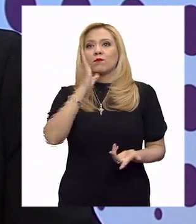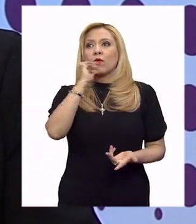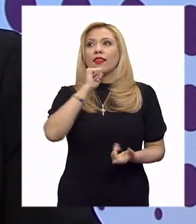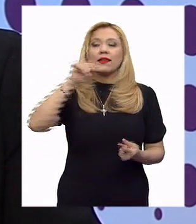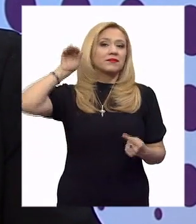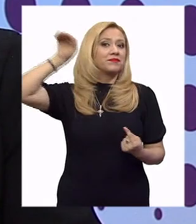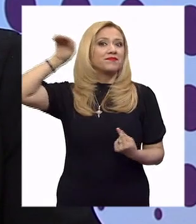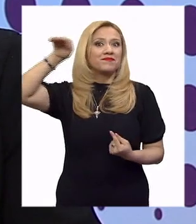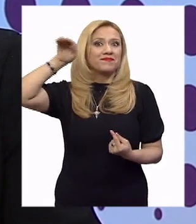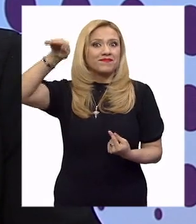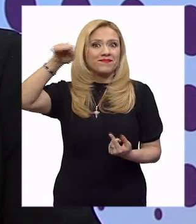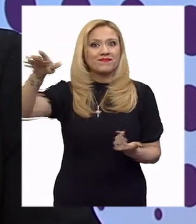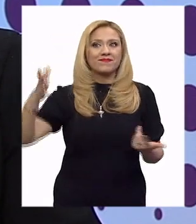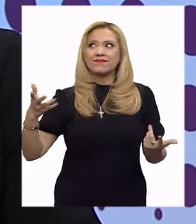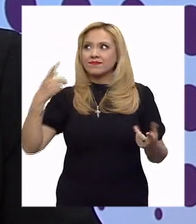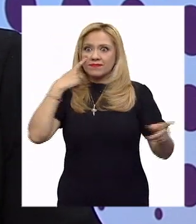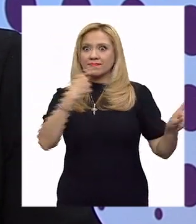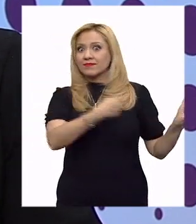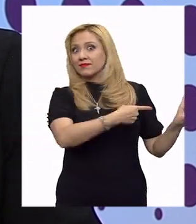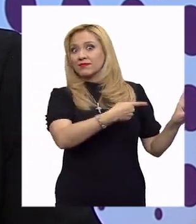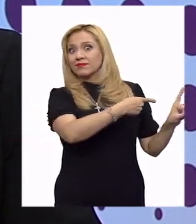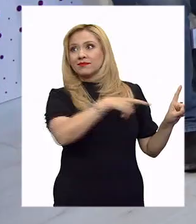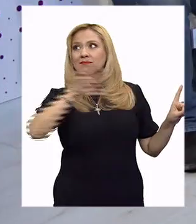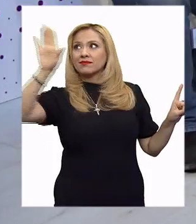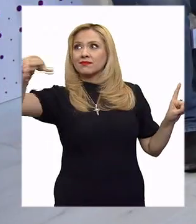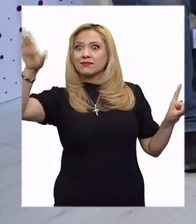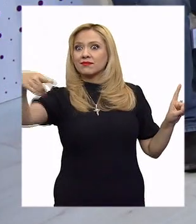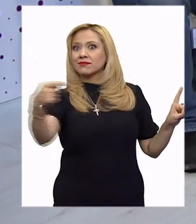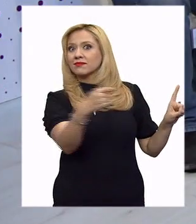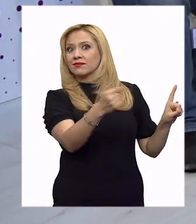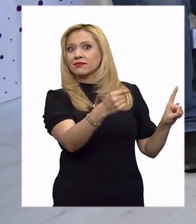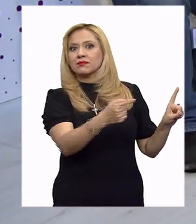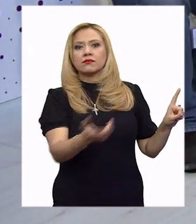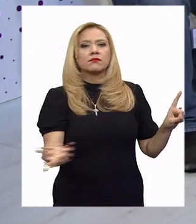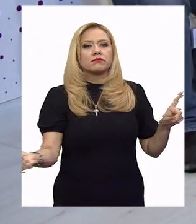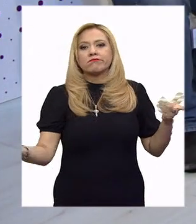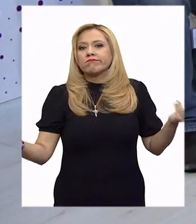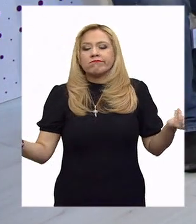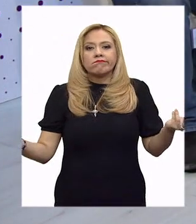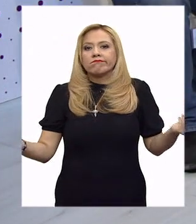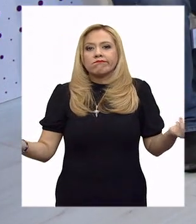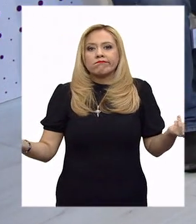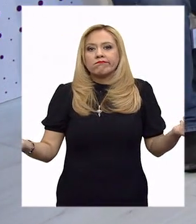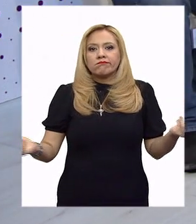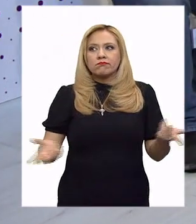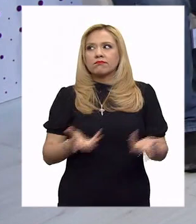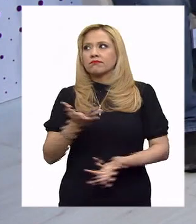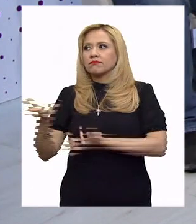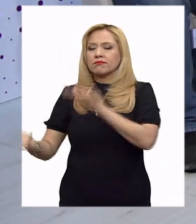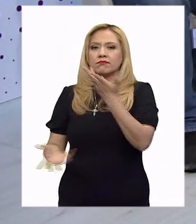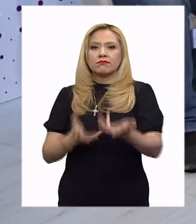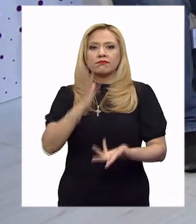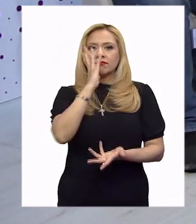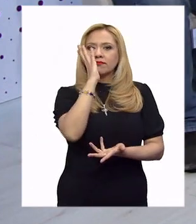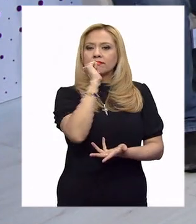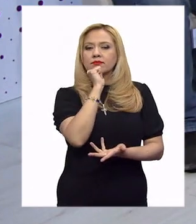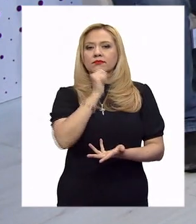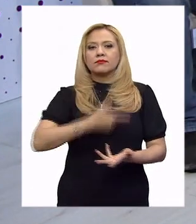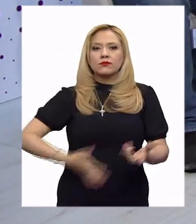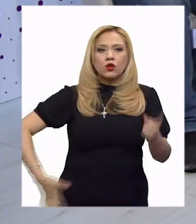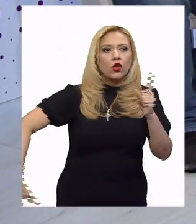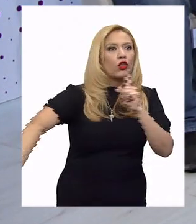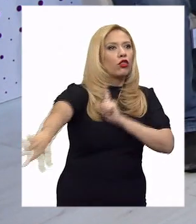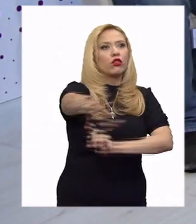alertar respecto a irregularidades que puedan afectar sus derechos, sino también a ciertas situaciones que afectan en general a la